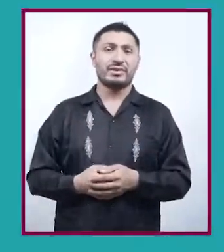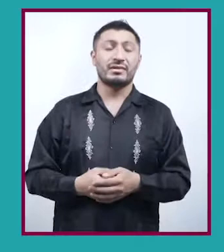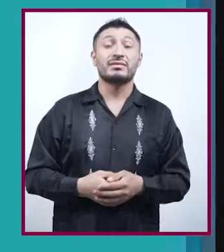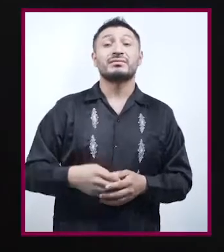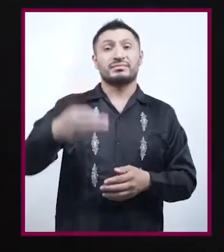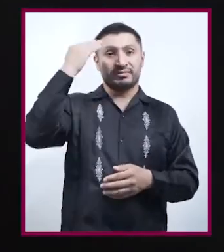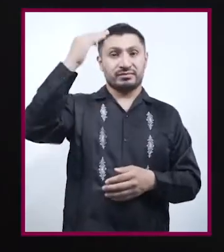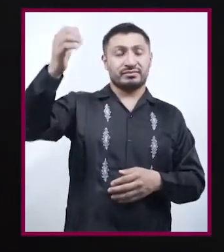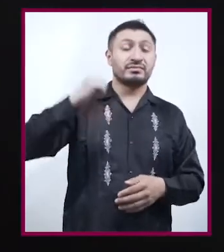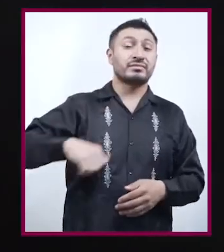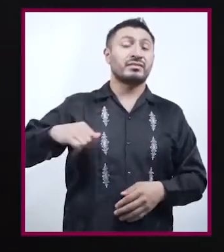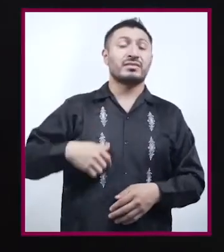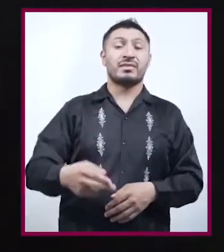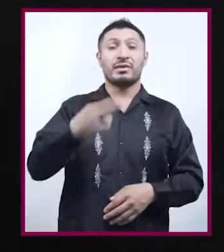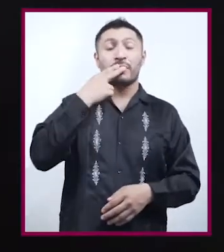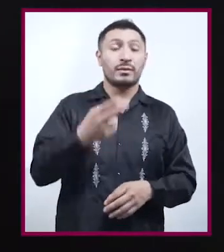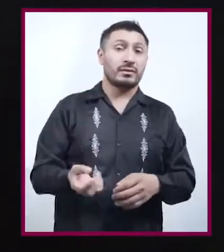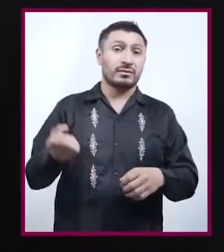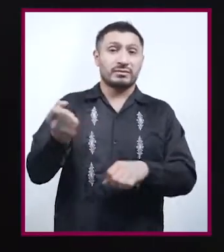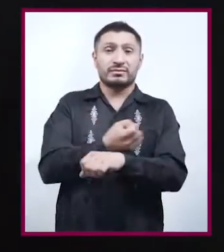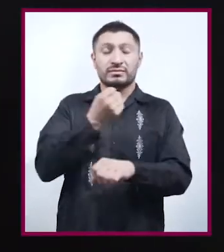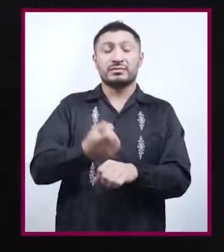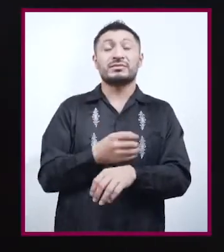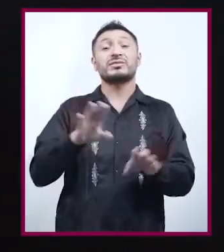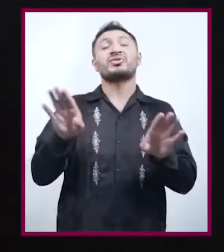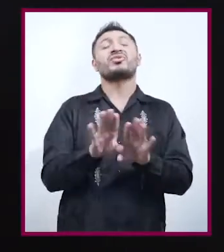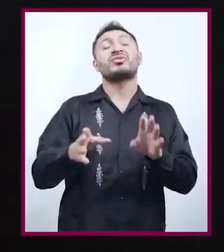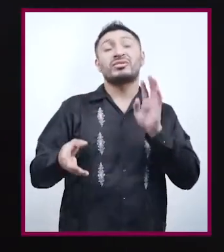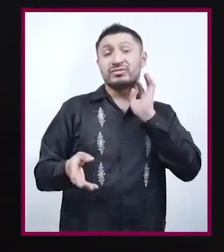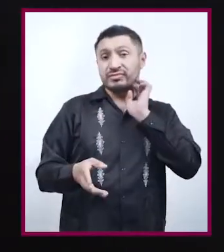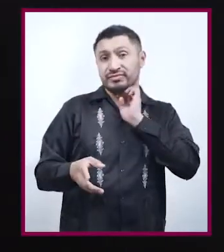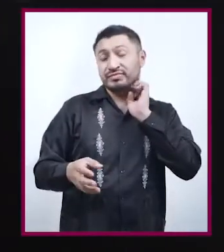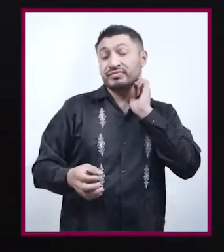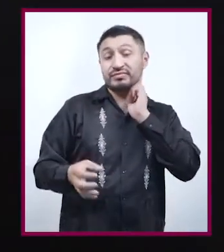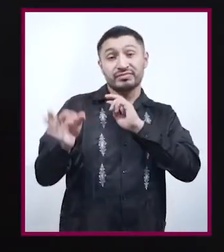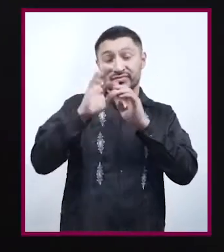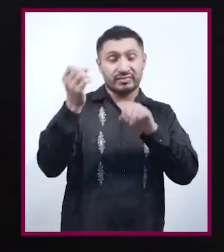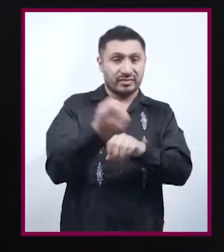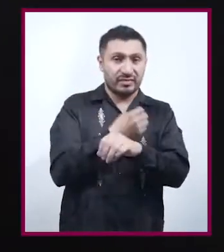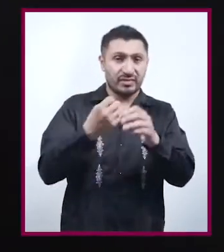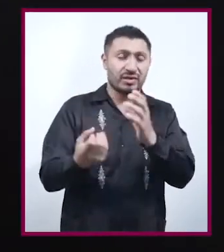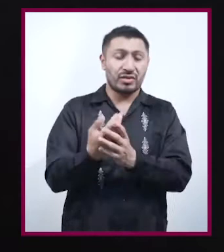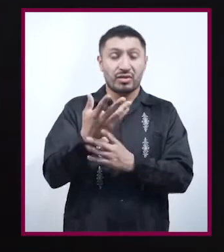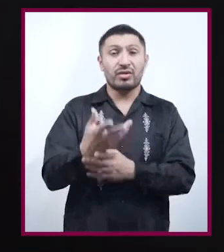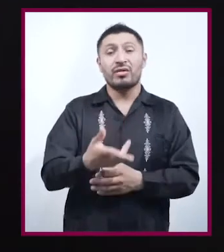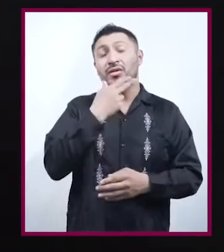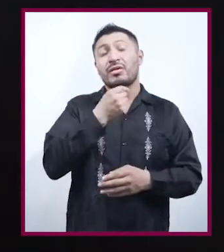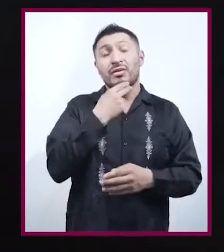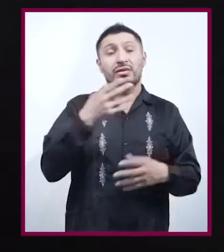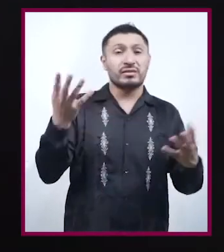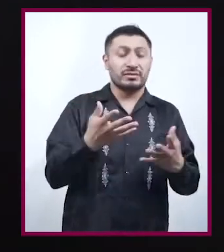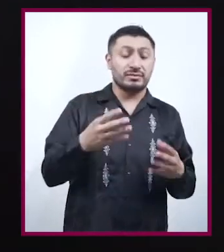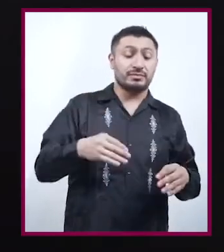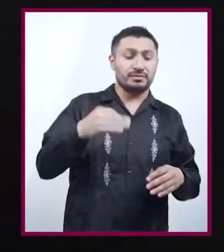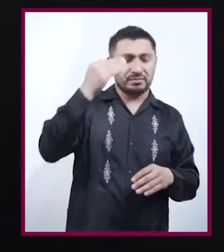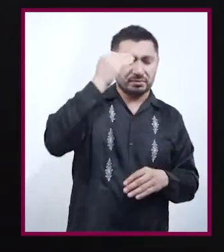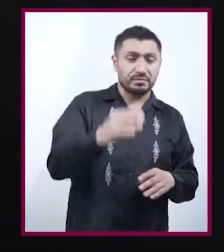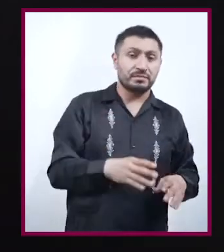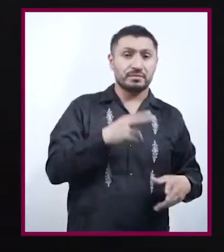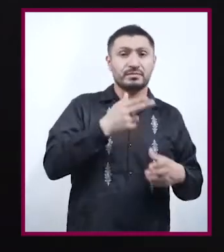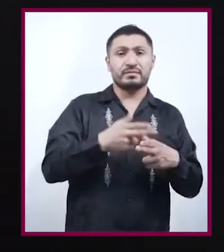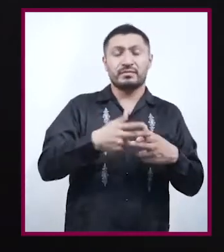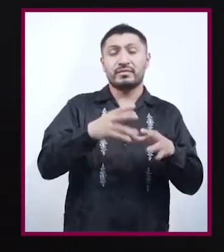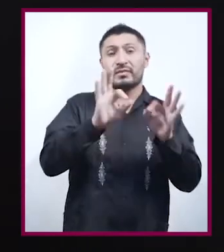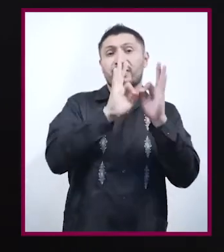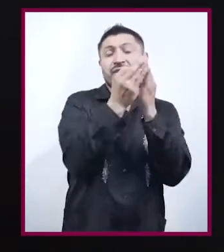personas. En la Edad Media, el estreno de unos zapatos funcionaba de la siguiente forma. Primero, un criado los usaba una